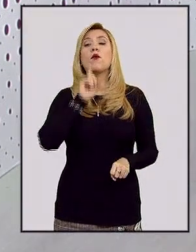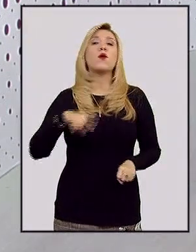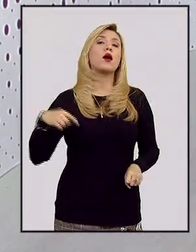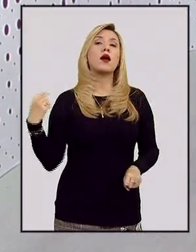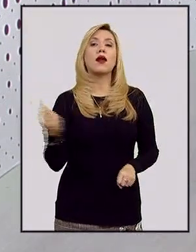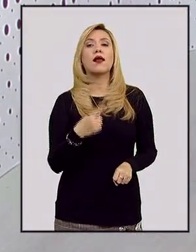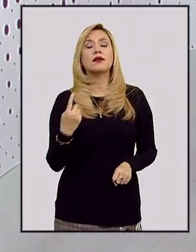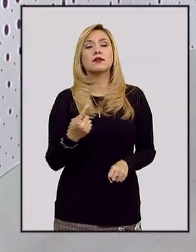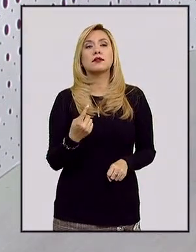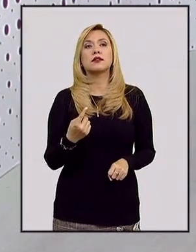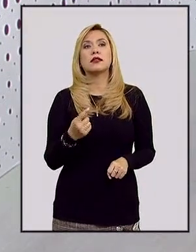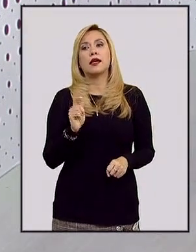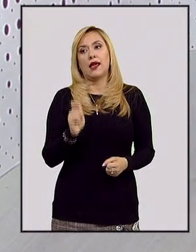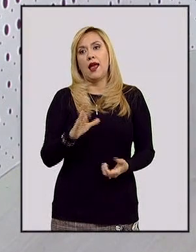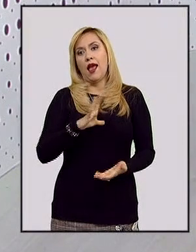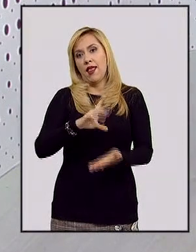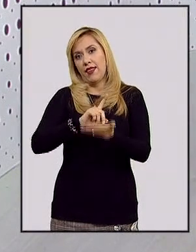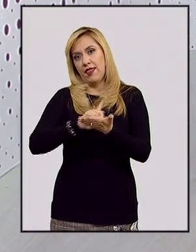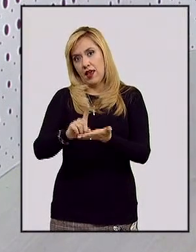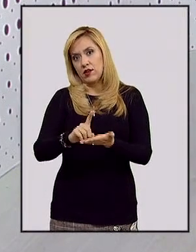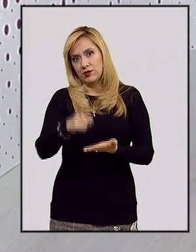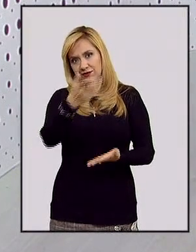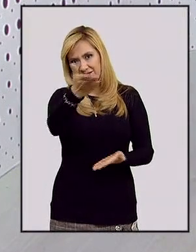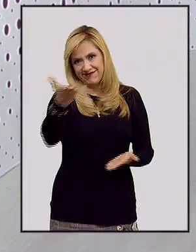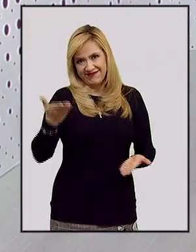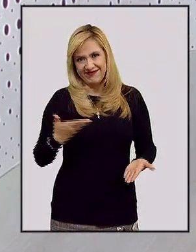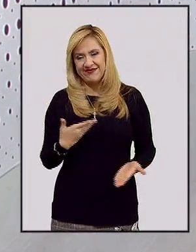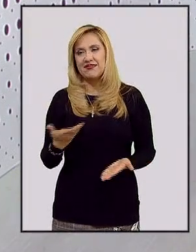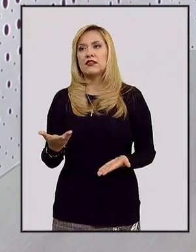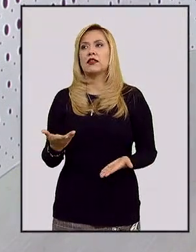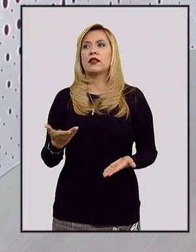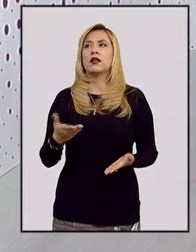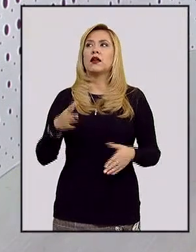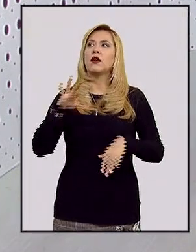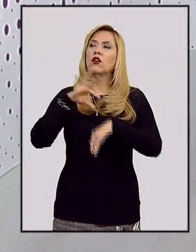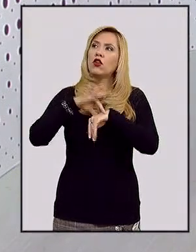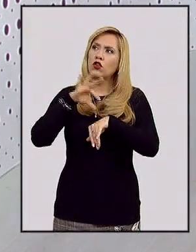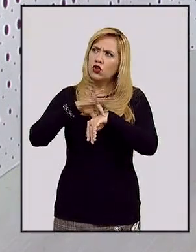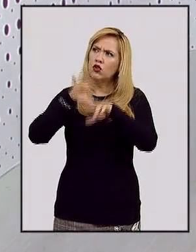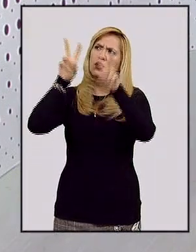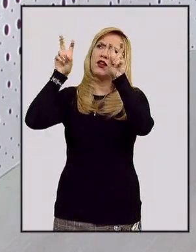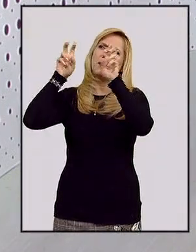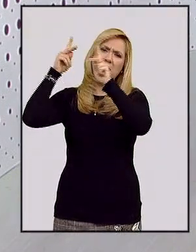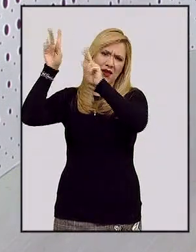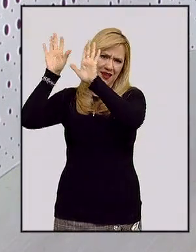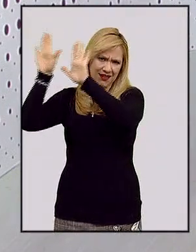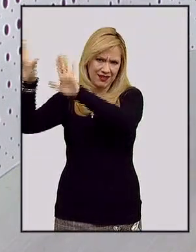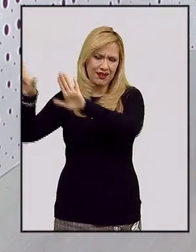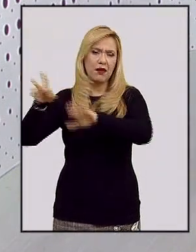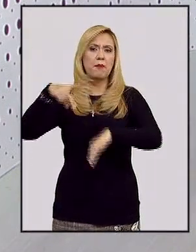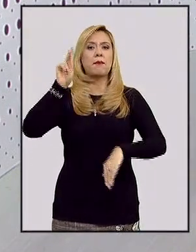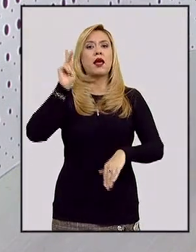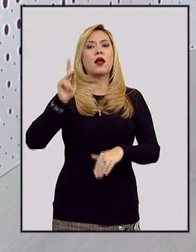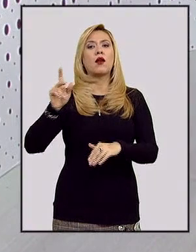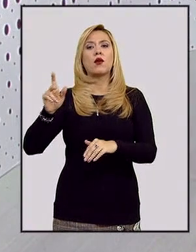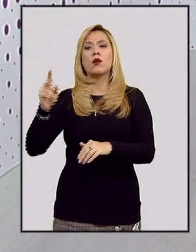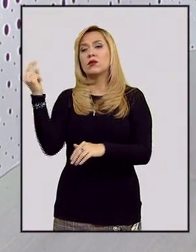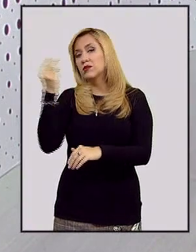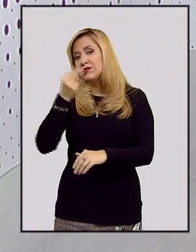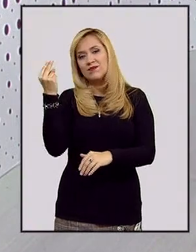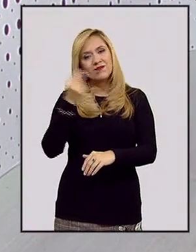como sujetas de derecho, que más bien el tema médico o el acompañamiento por parte